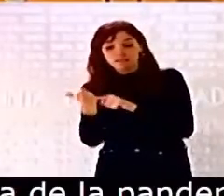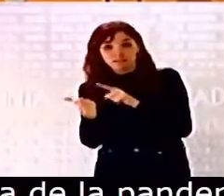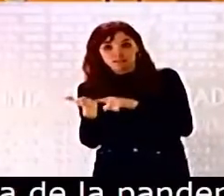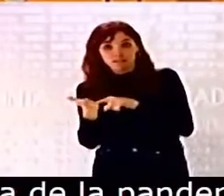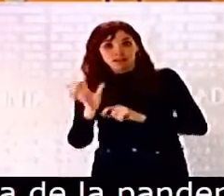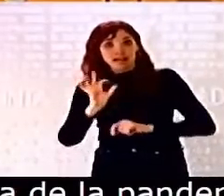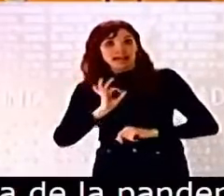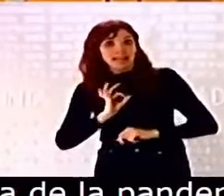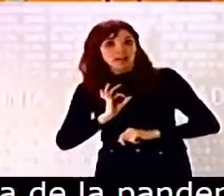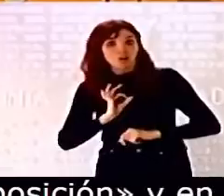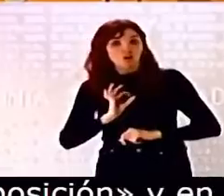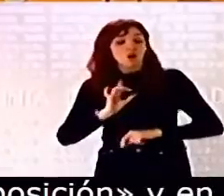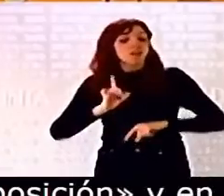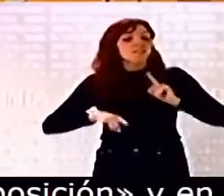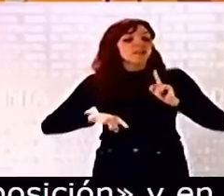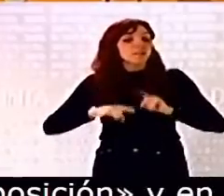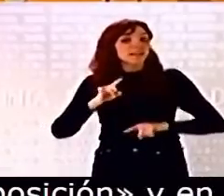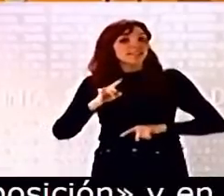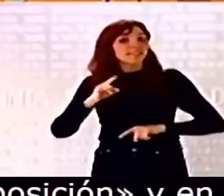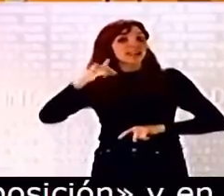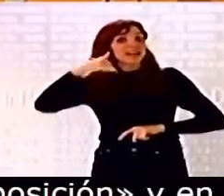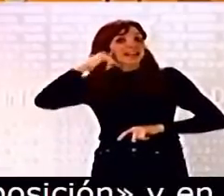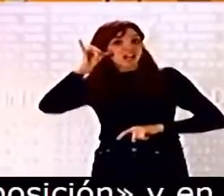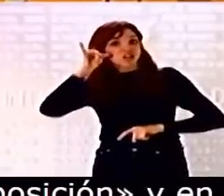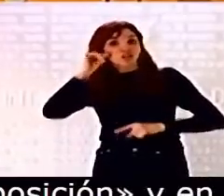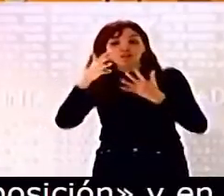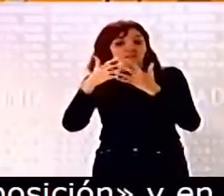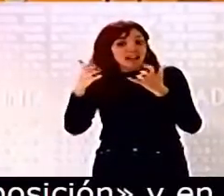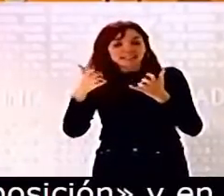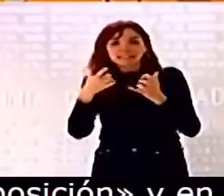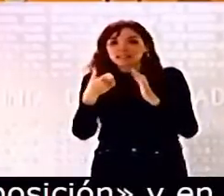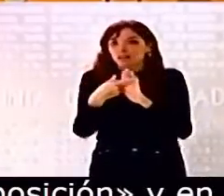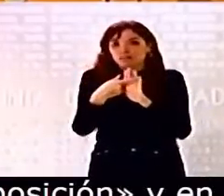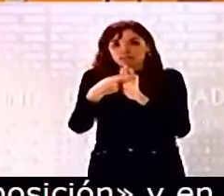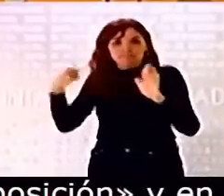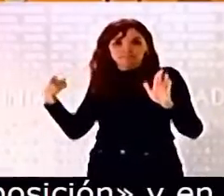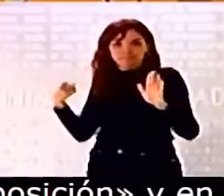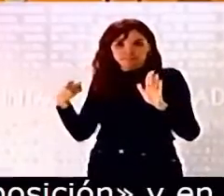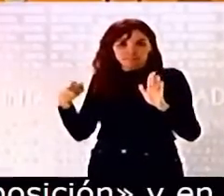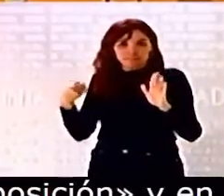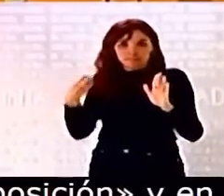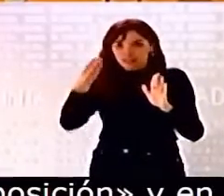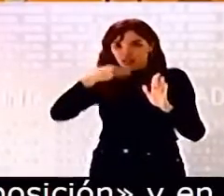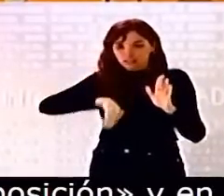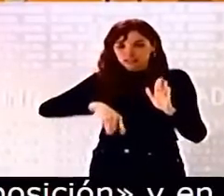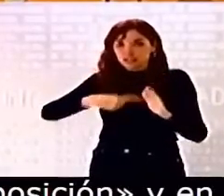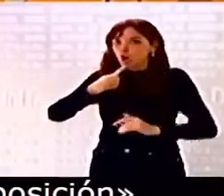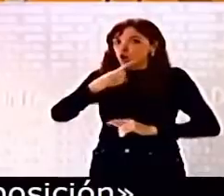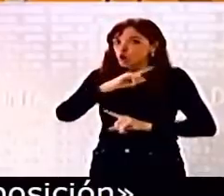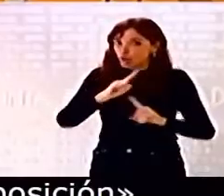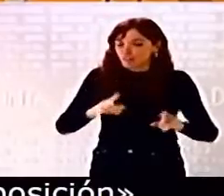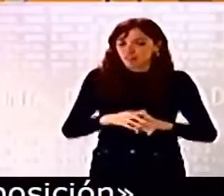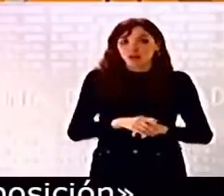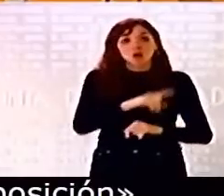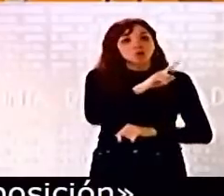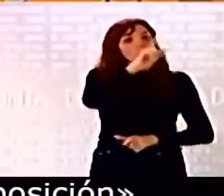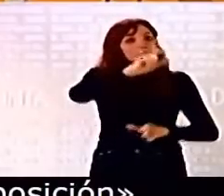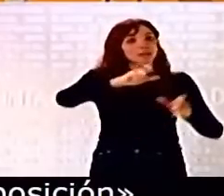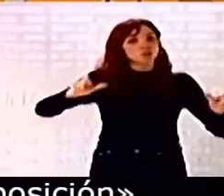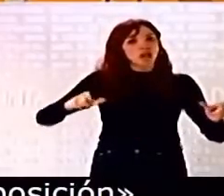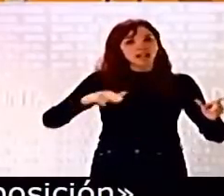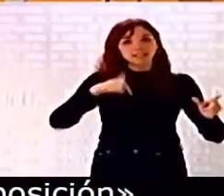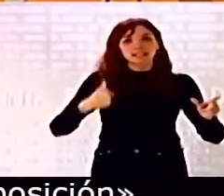en función de su riesgo de exposición. Concretamente me refiero cuando se habla del personal sanitario de salud pública.